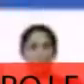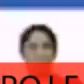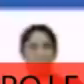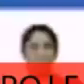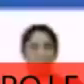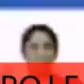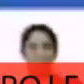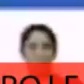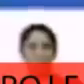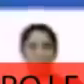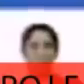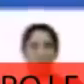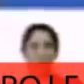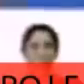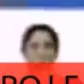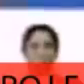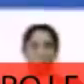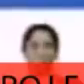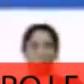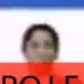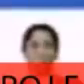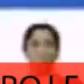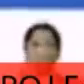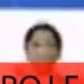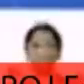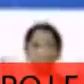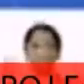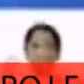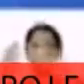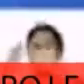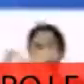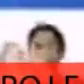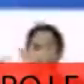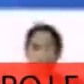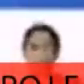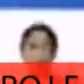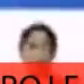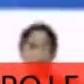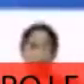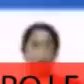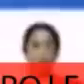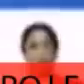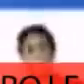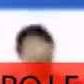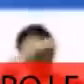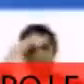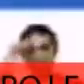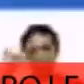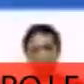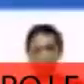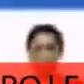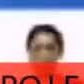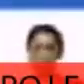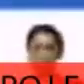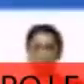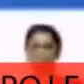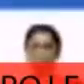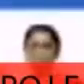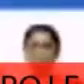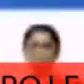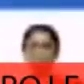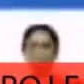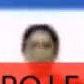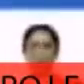haciendo una constitución. Bueno, ya está hecha. El asunto esperará en el momento justo para poder decir, aquí tienen una nueva constitución. El chavismo